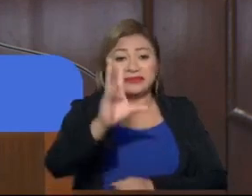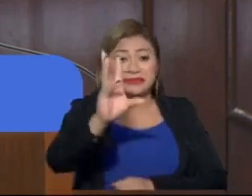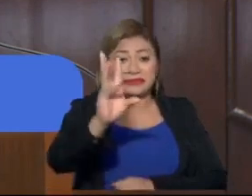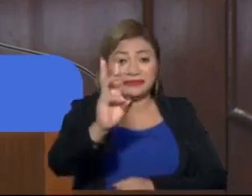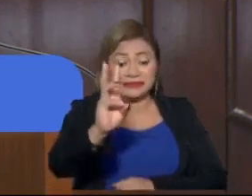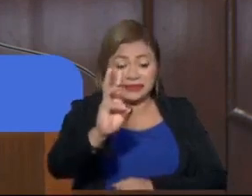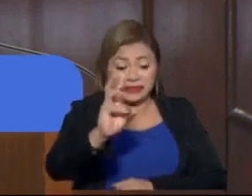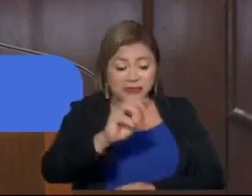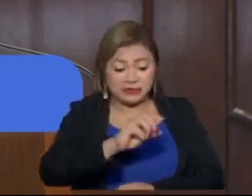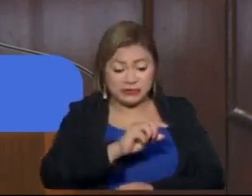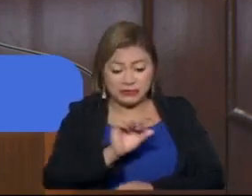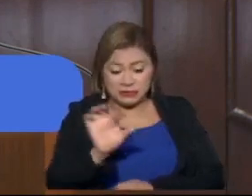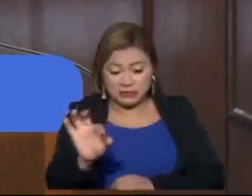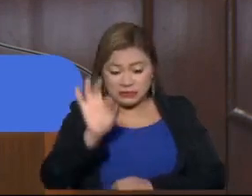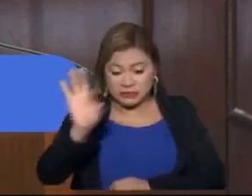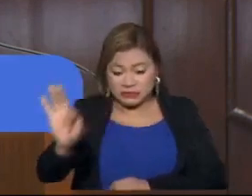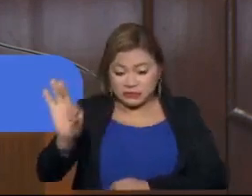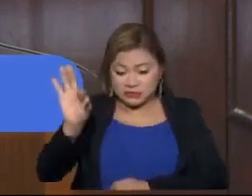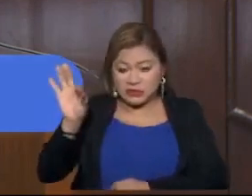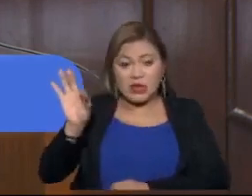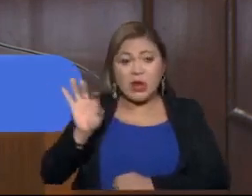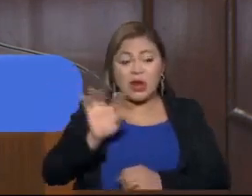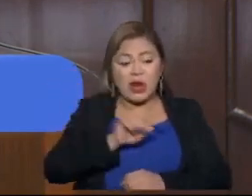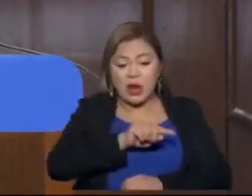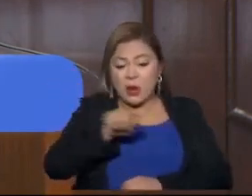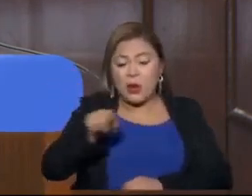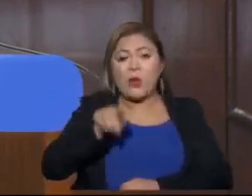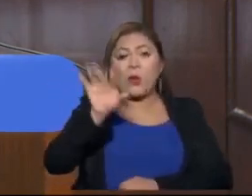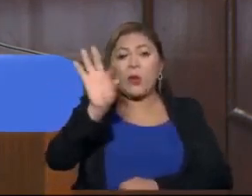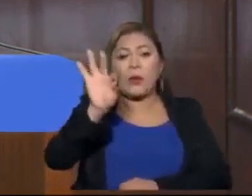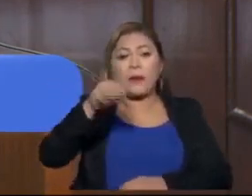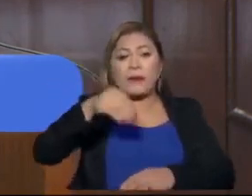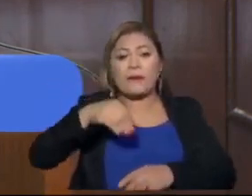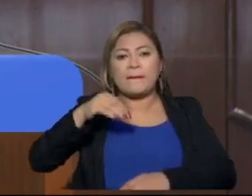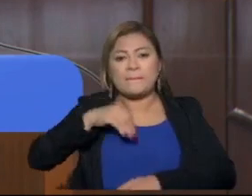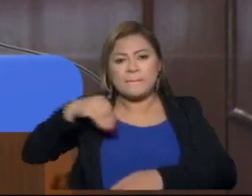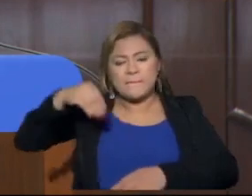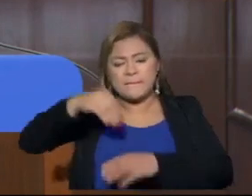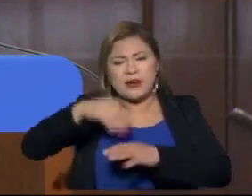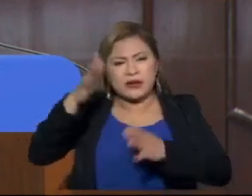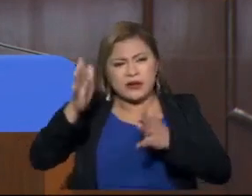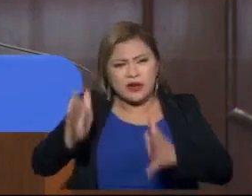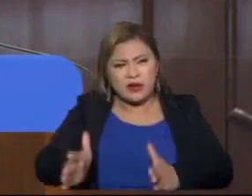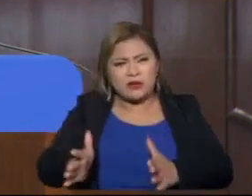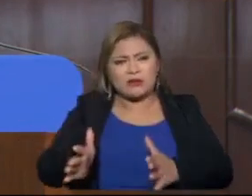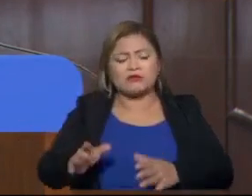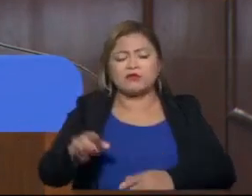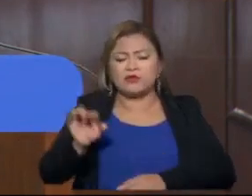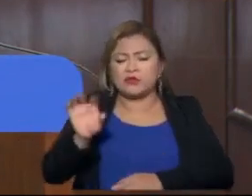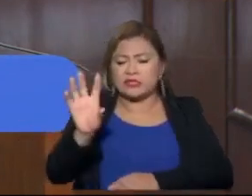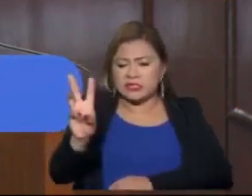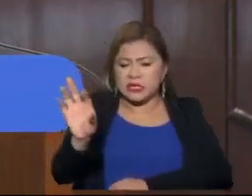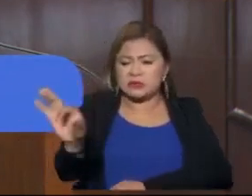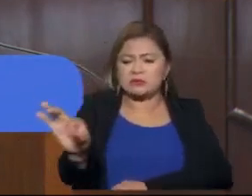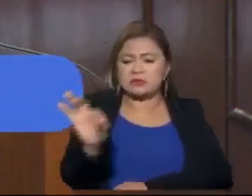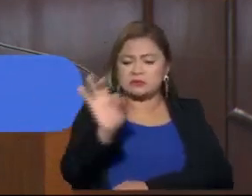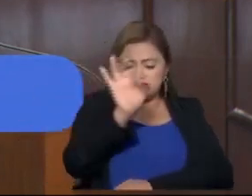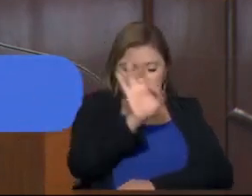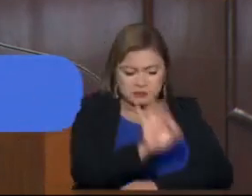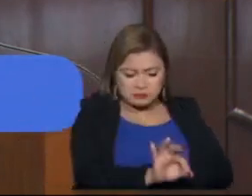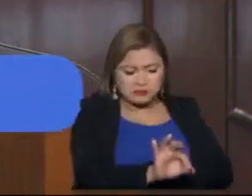6 de 9 magistrados de la Corte Suprema de Justicia sin ejercer la facultad constitucional